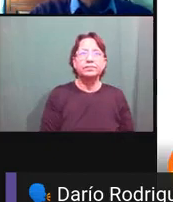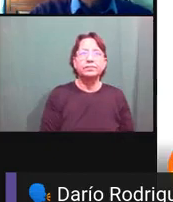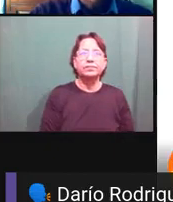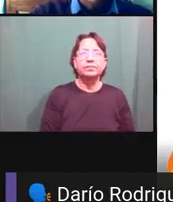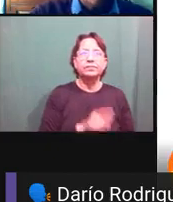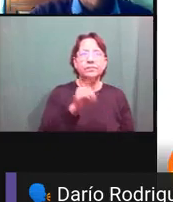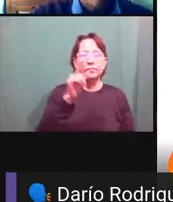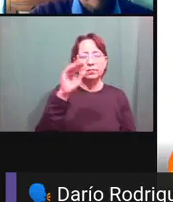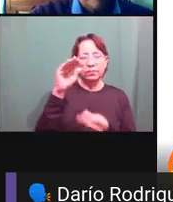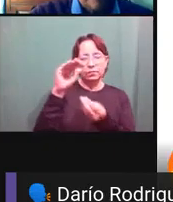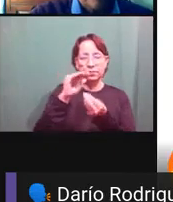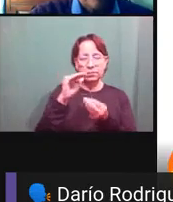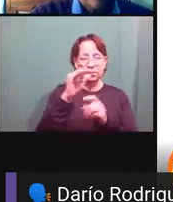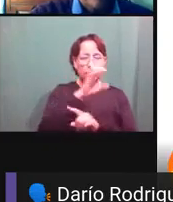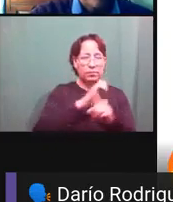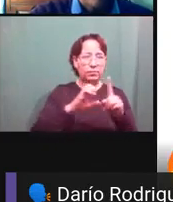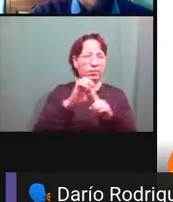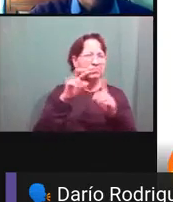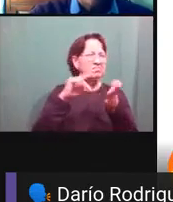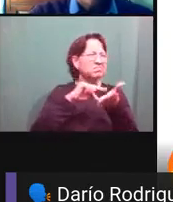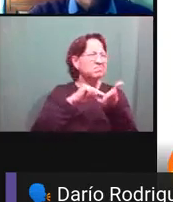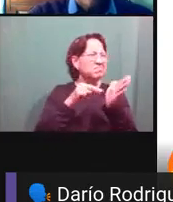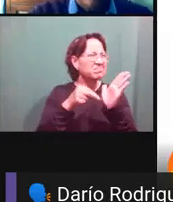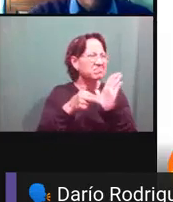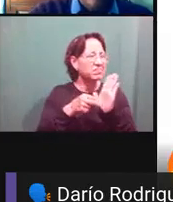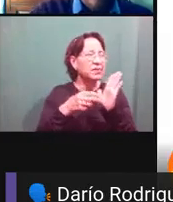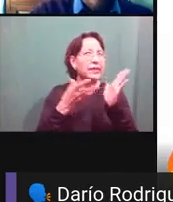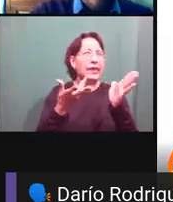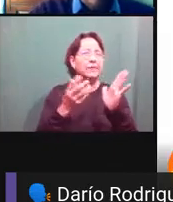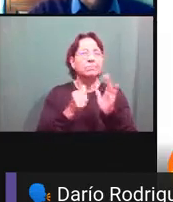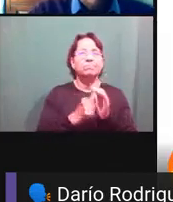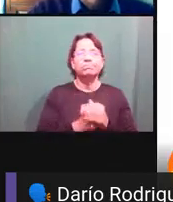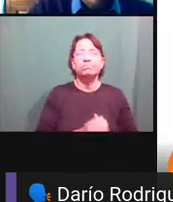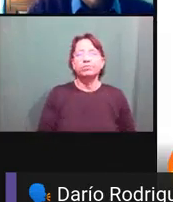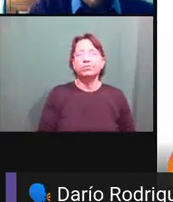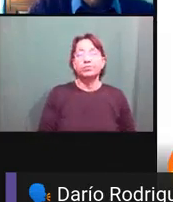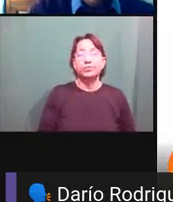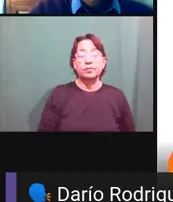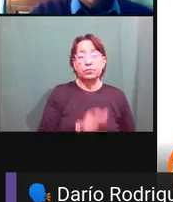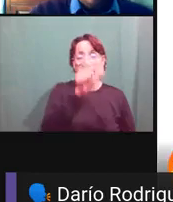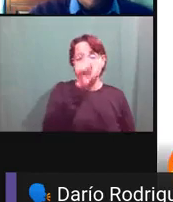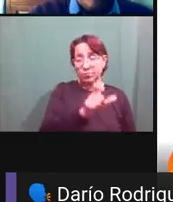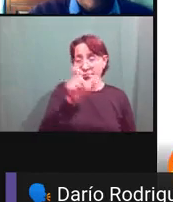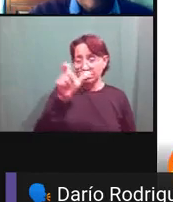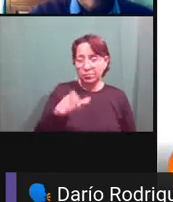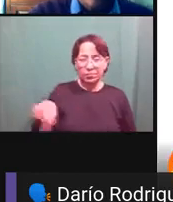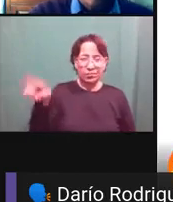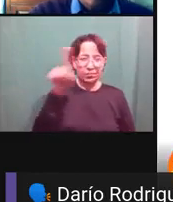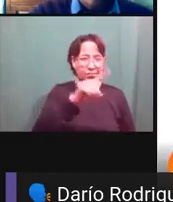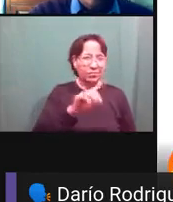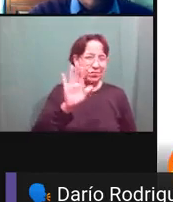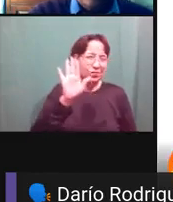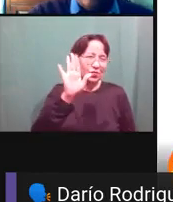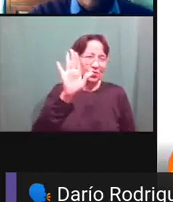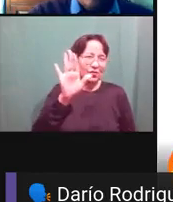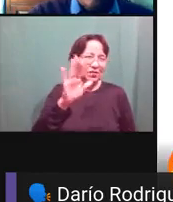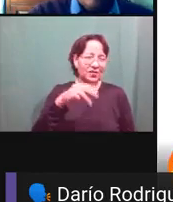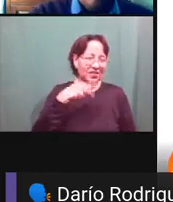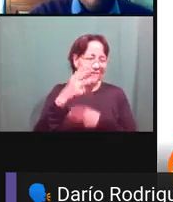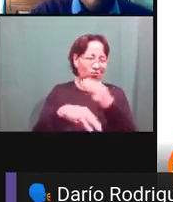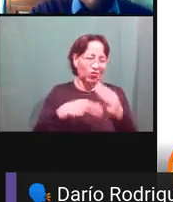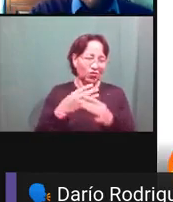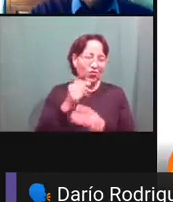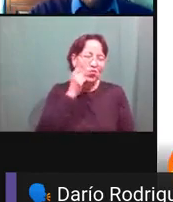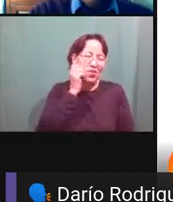Como definición de patrimonio cultural, podemos decir que el hombre, pues, es el único ser sobre la tierra, digo, el ser